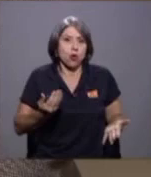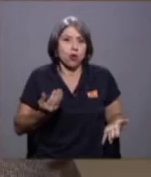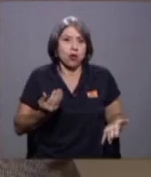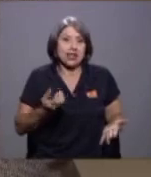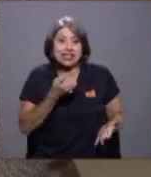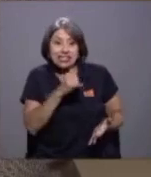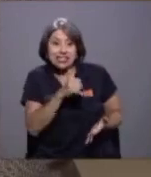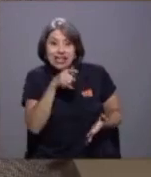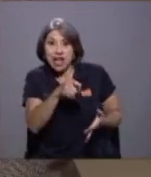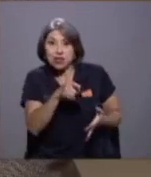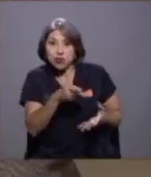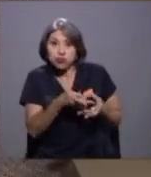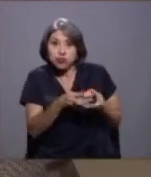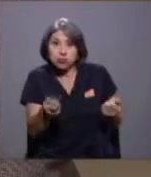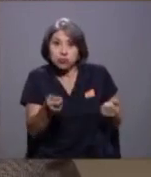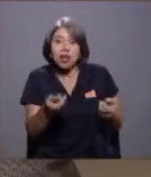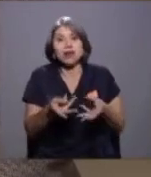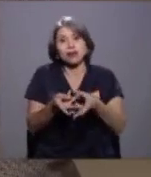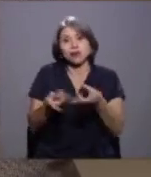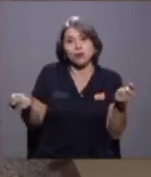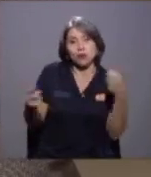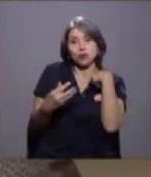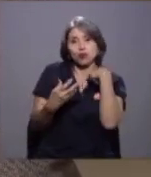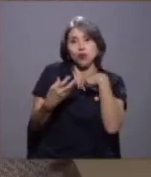resolvemos pobreza,